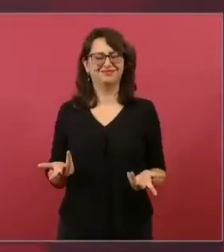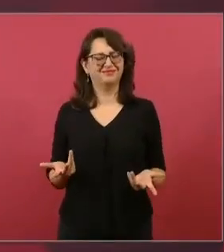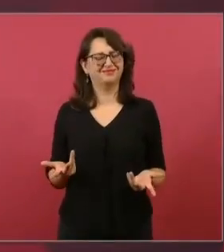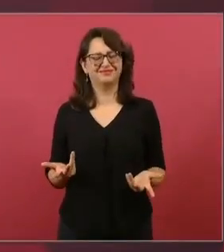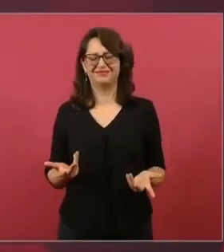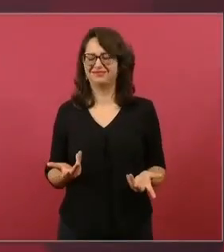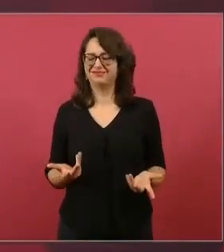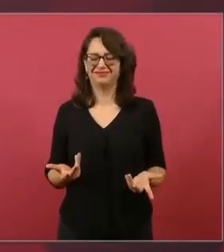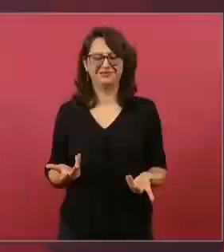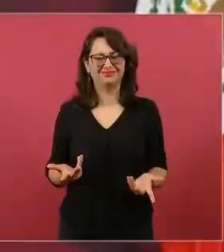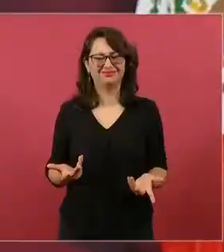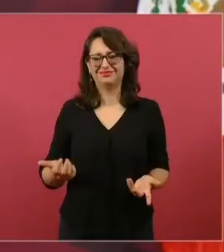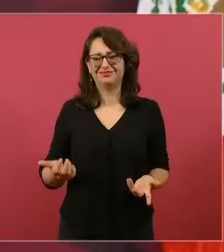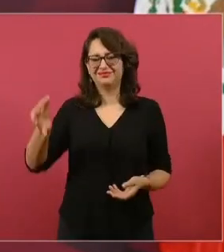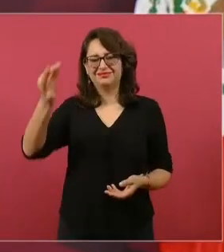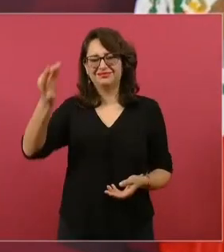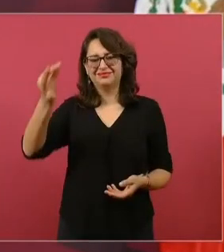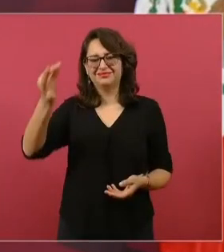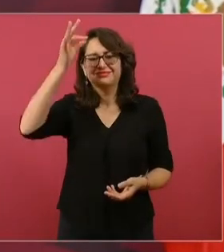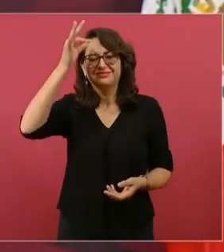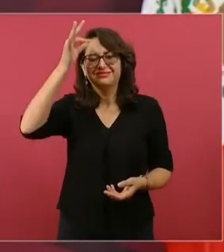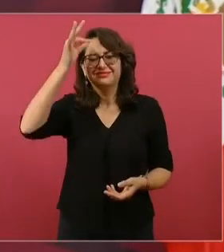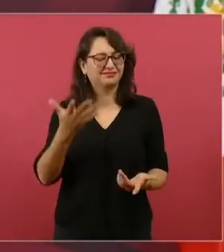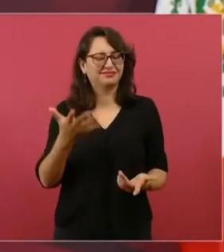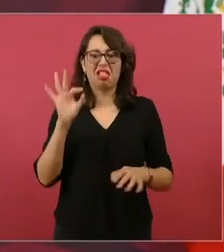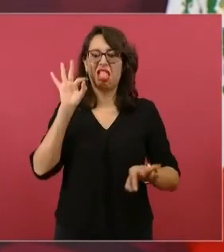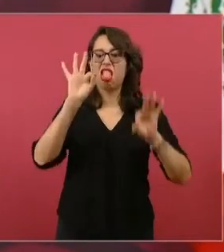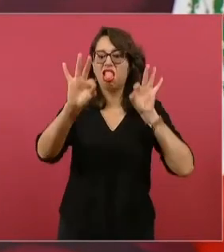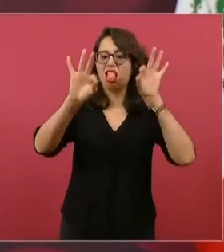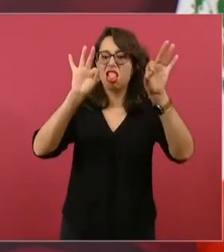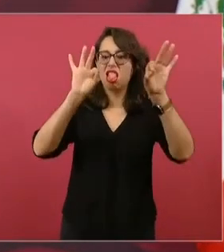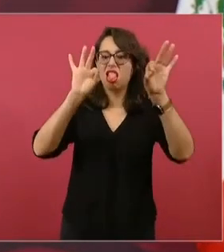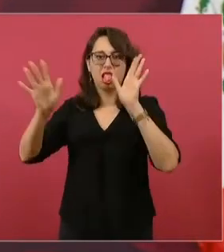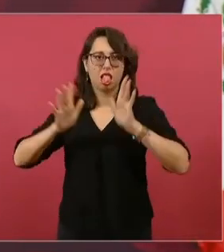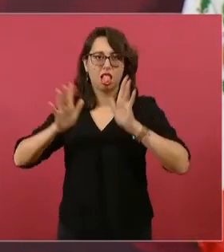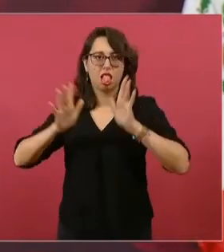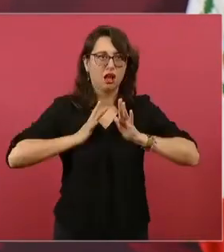Como si lo material fuese lo más importante.